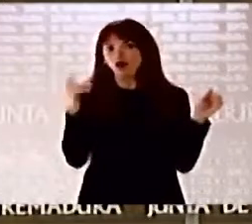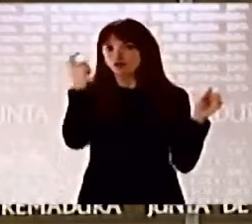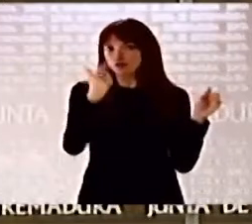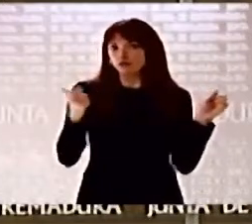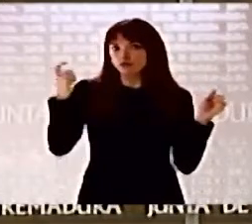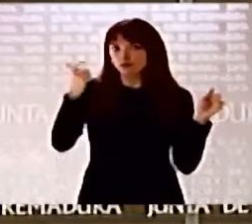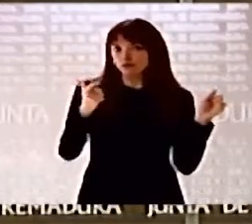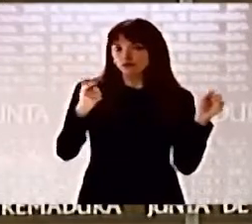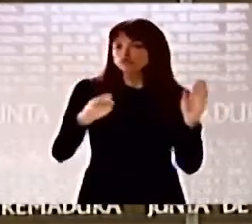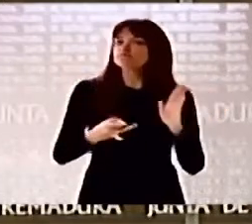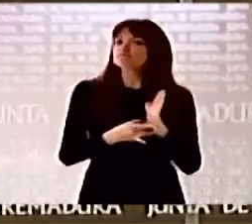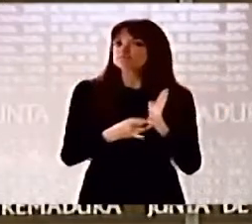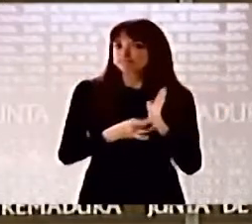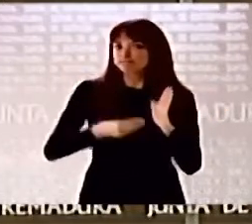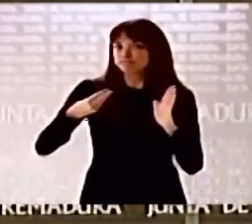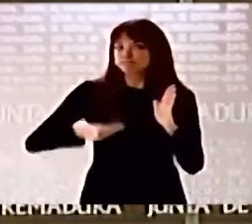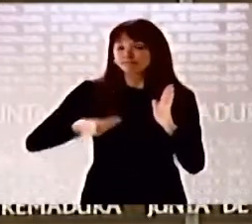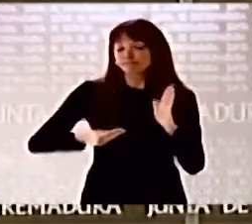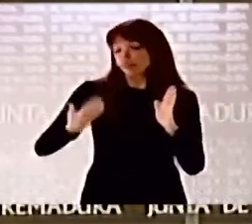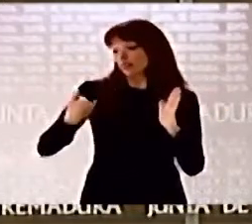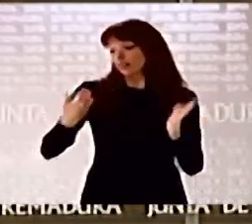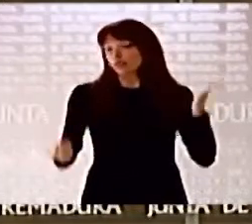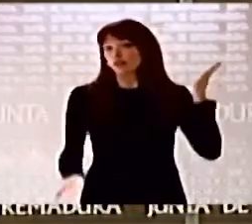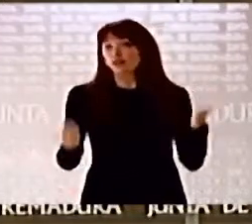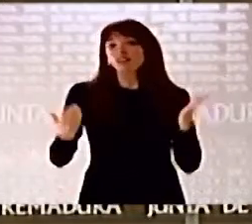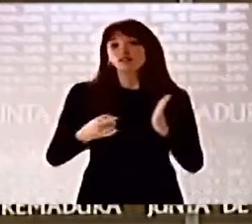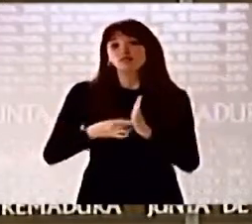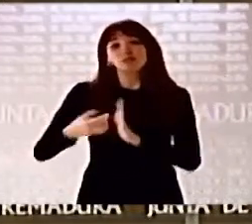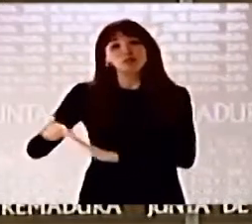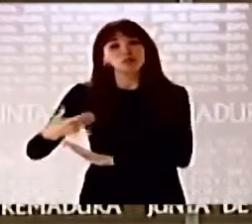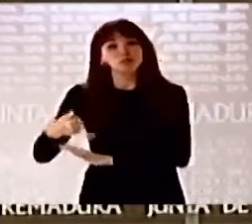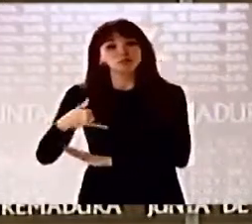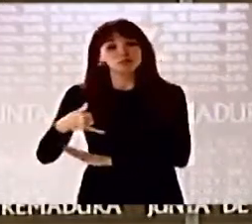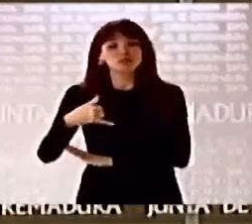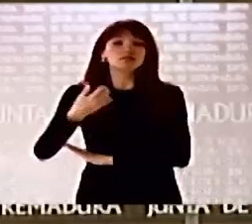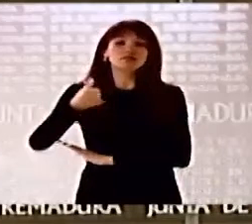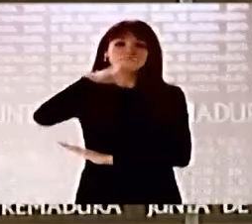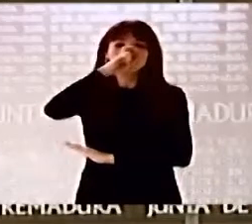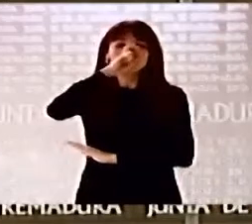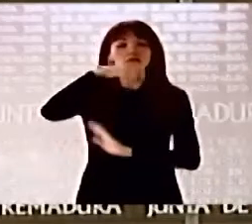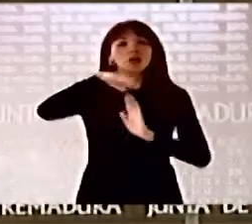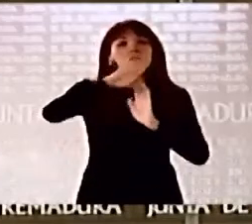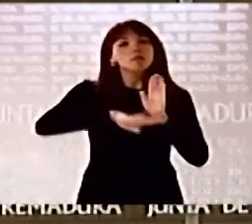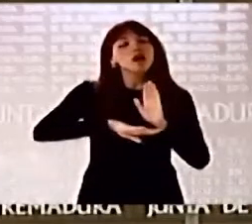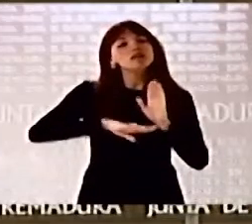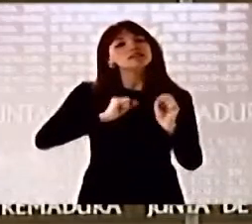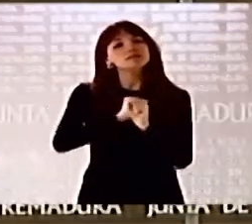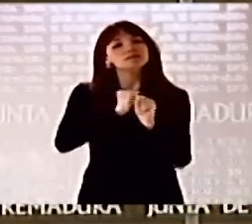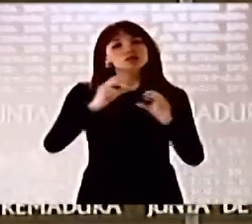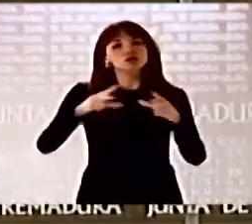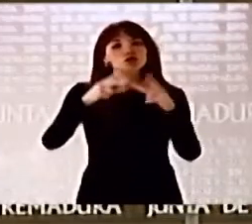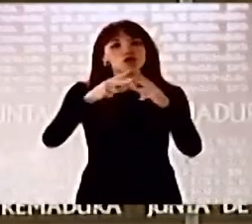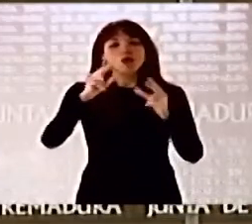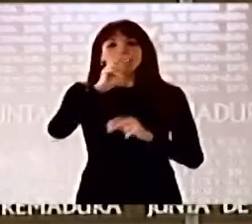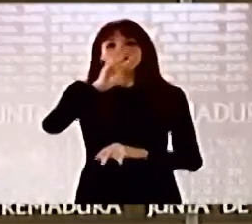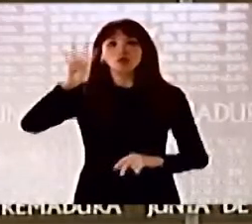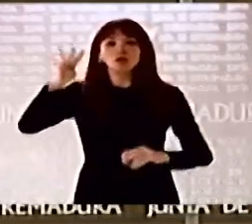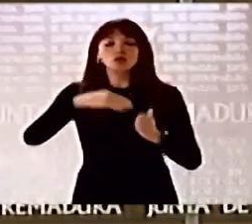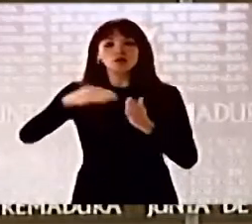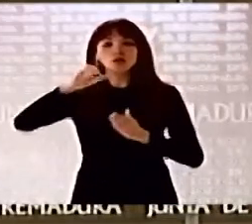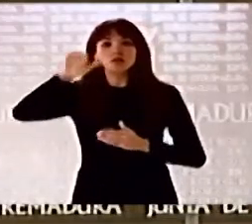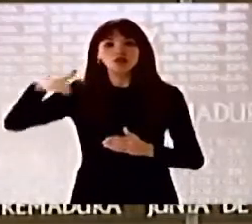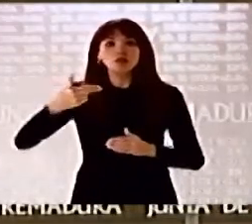de más calidad y menos precariedad que eran los programas del antiguo plan de empleo social. Son 24 millones de euros